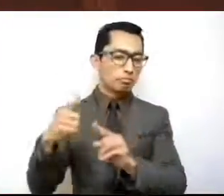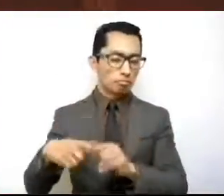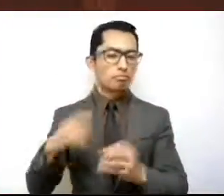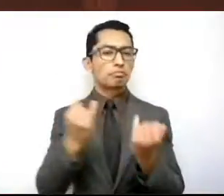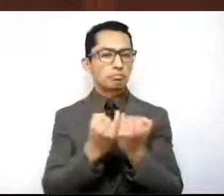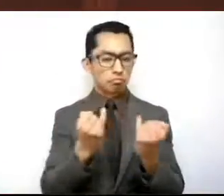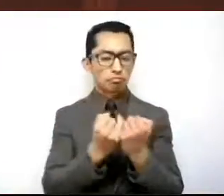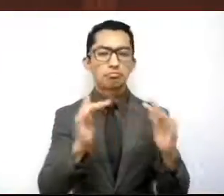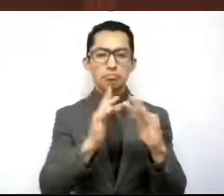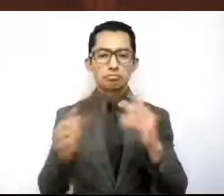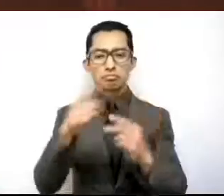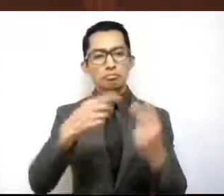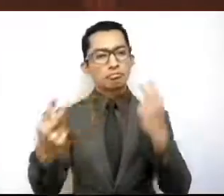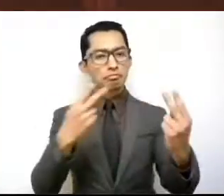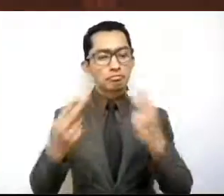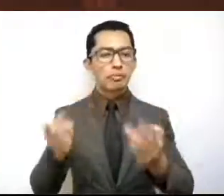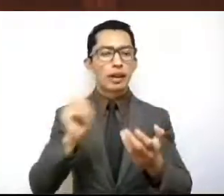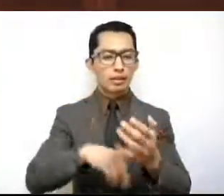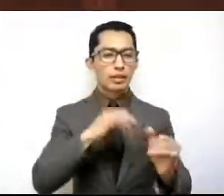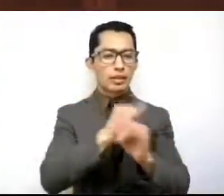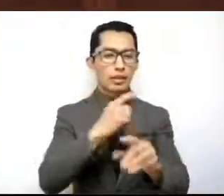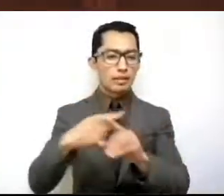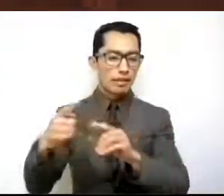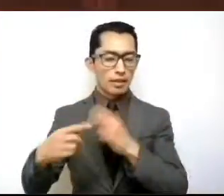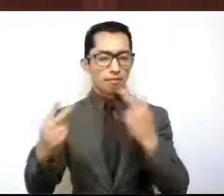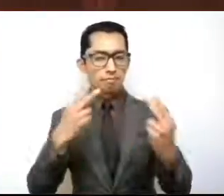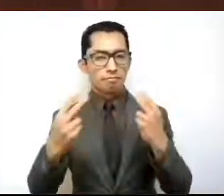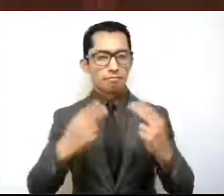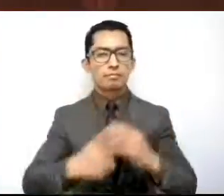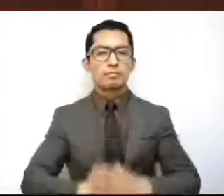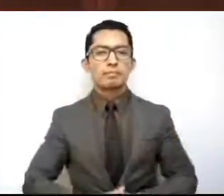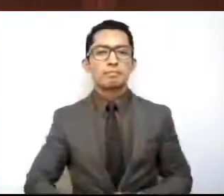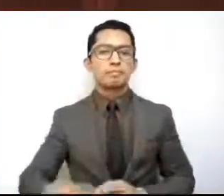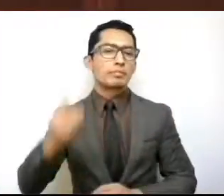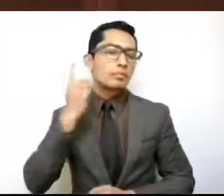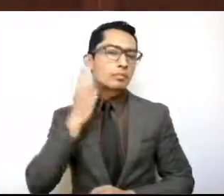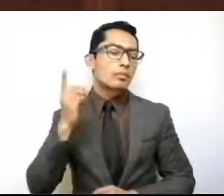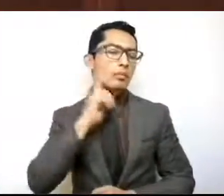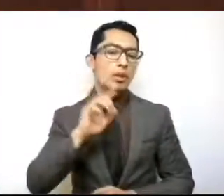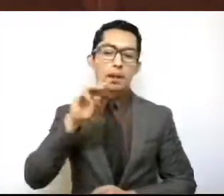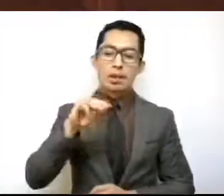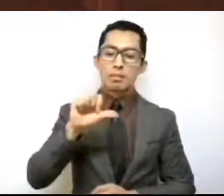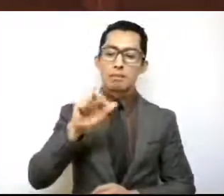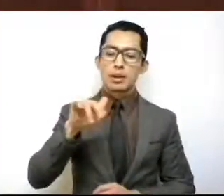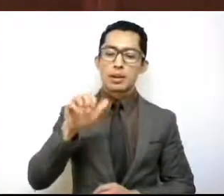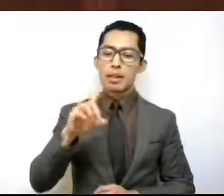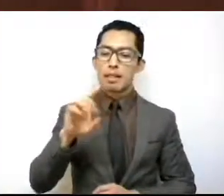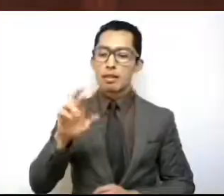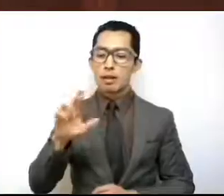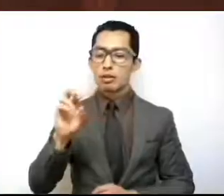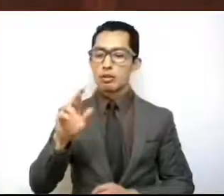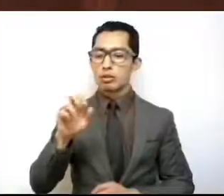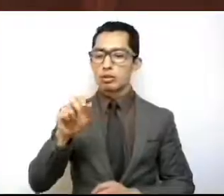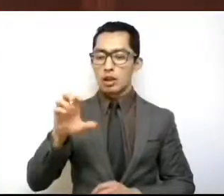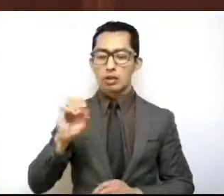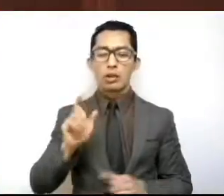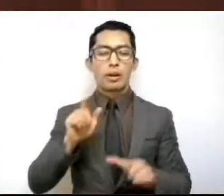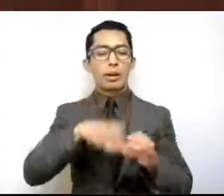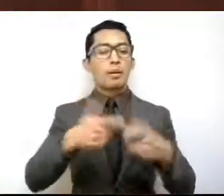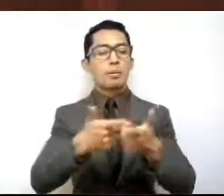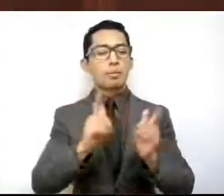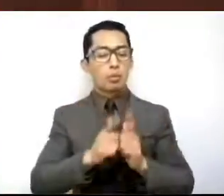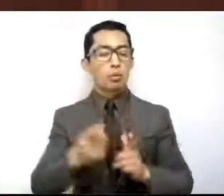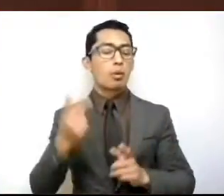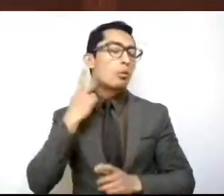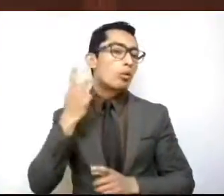por las distintas plataformas digitales. Diputada María del Rosario Elizalde Vázquez, integrante del Grupo Parlamentario